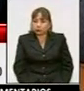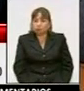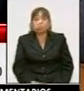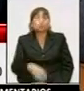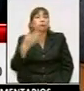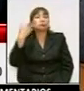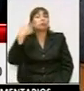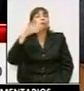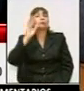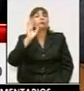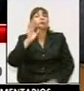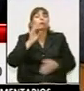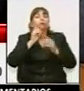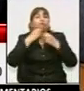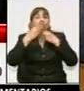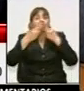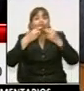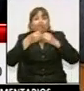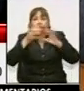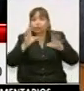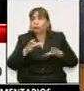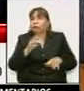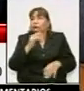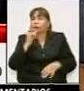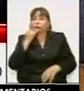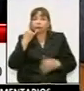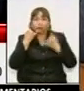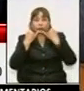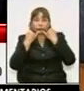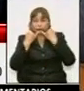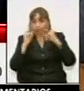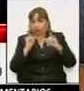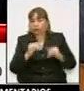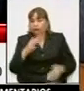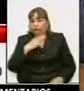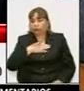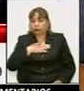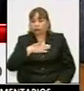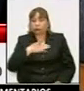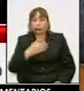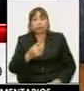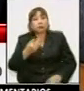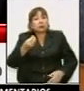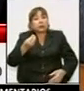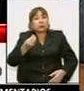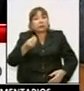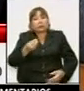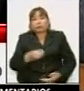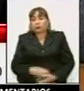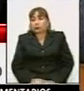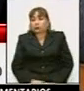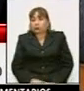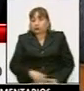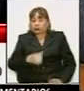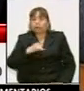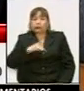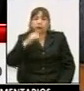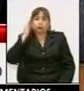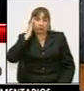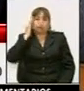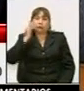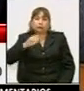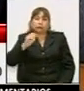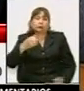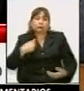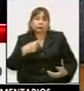salió, a luz ciertas informaciones, intercepciones que me hicieron a mí, porque yo sí participé